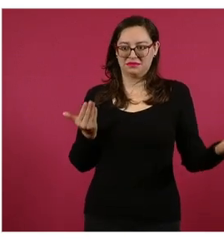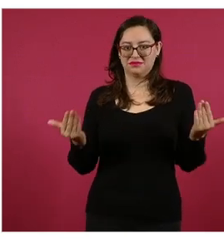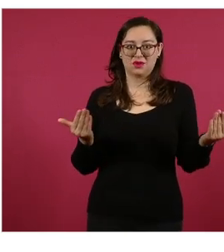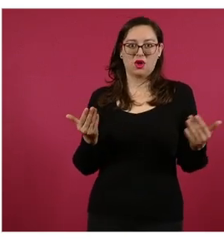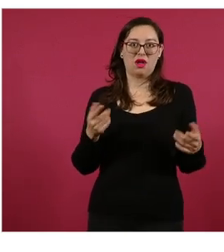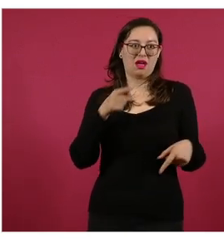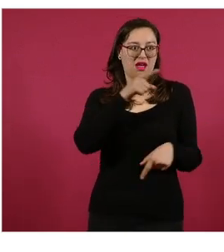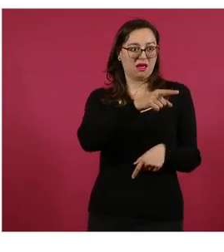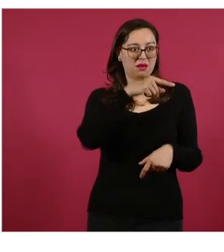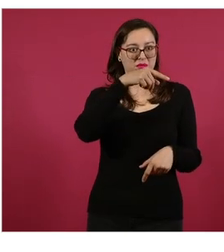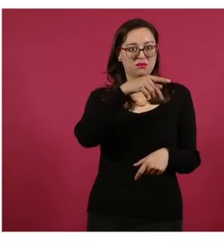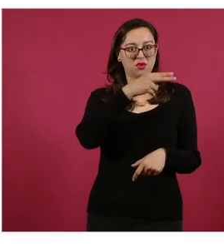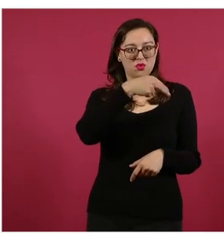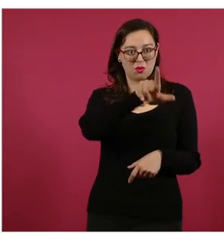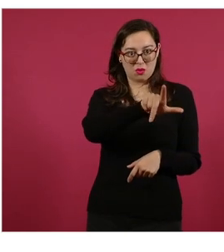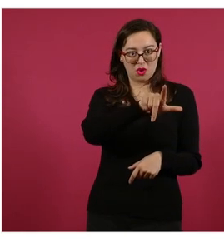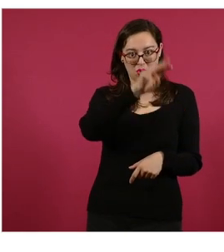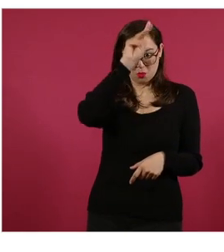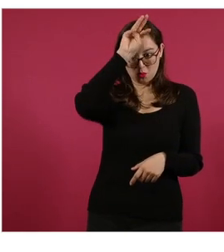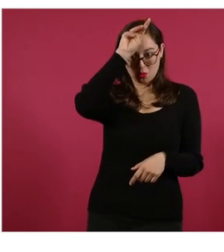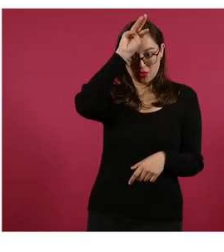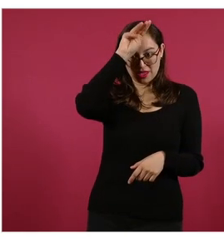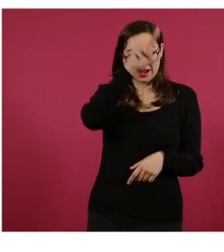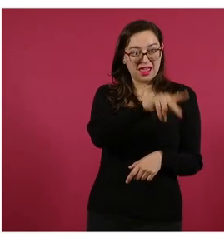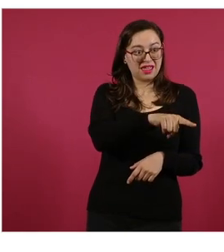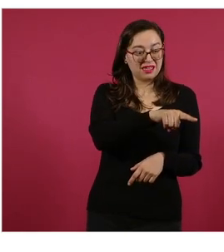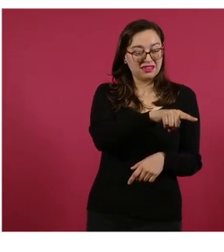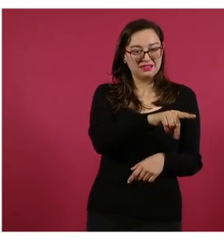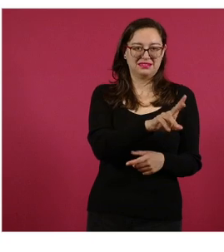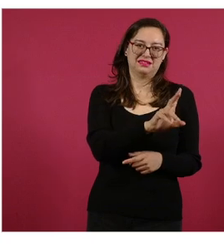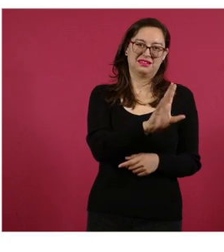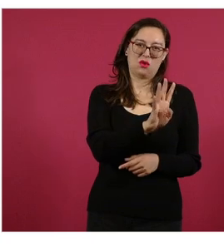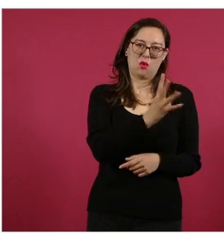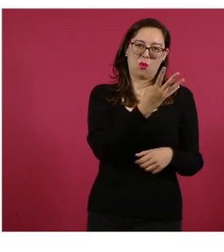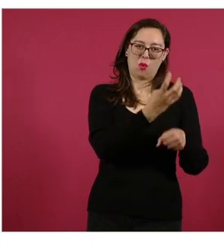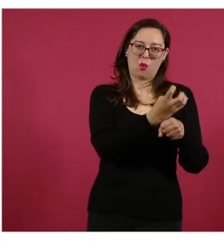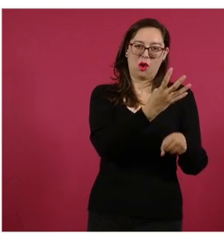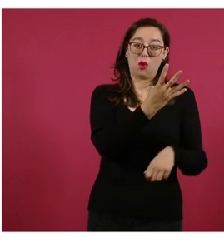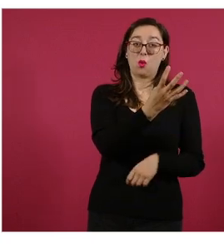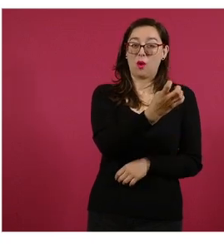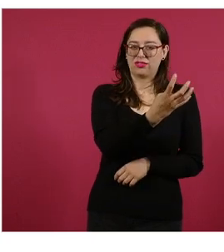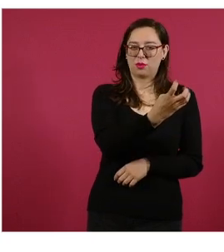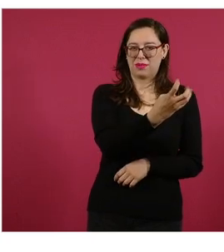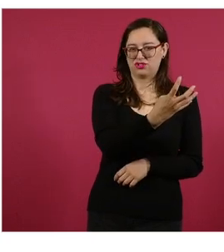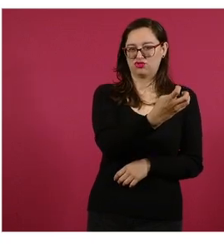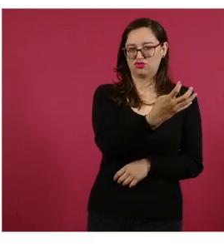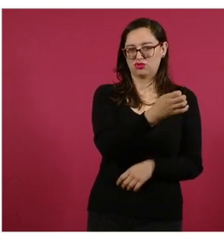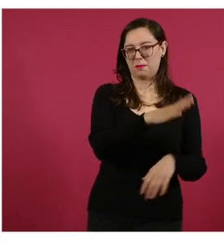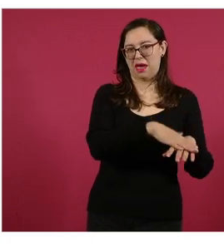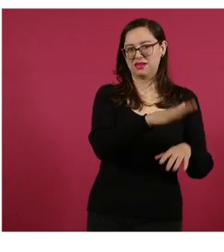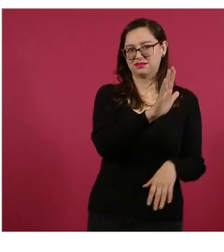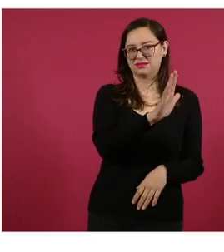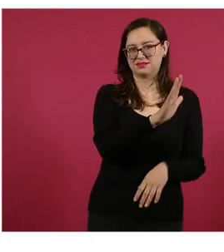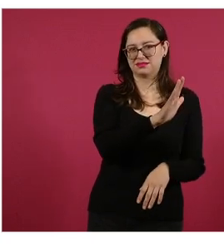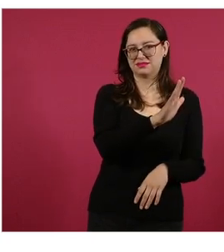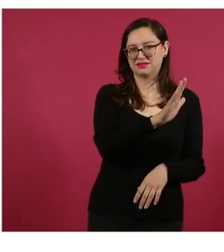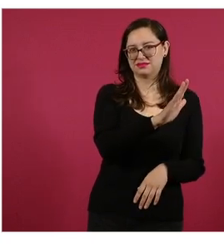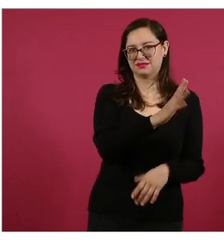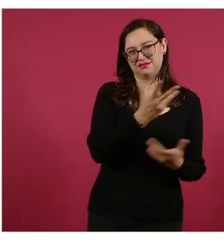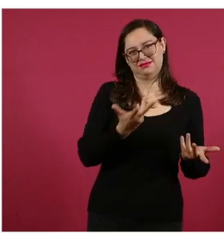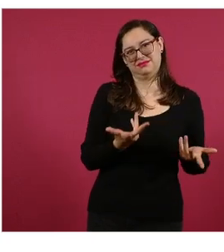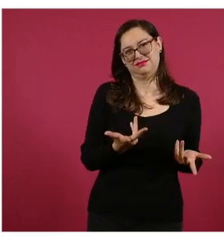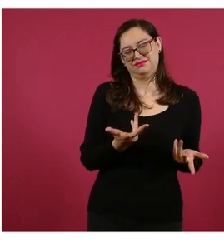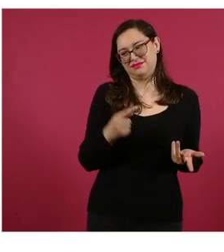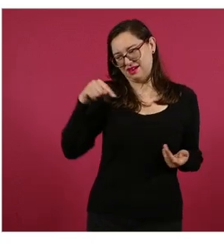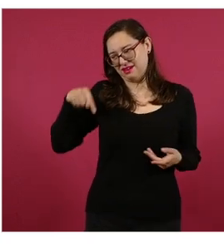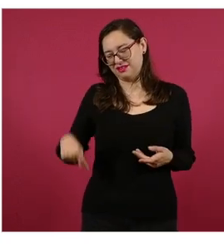estamos mencionando en Monterrey. No importa que sea en Toluca, pero sí podemos ver en cualquier parte del país que una diferencia de hasta